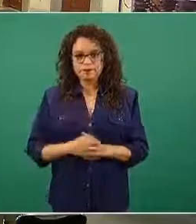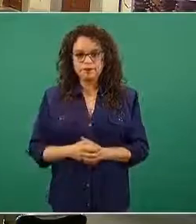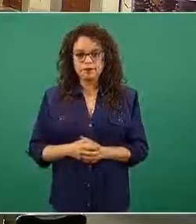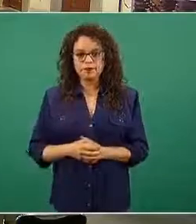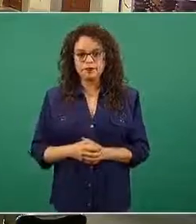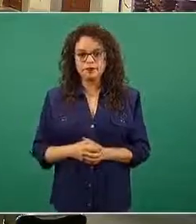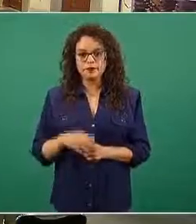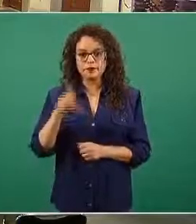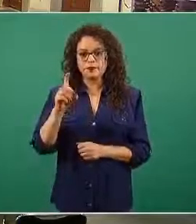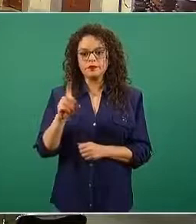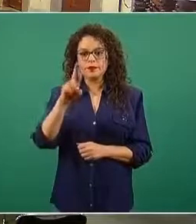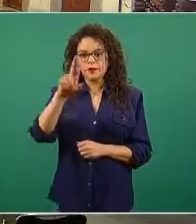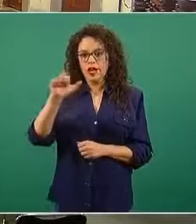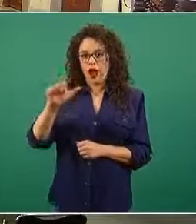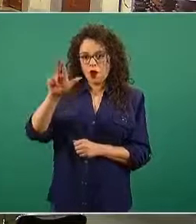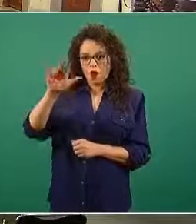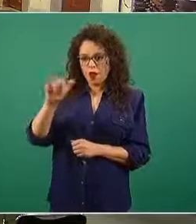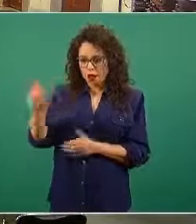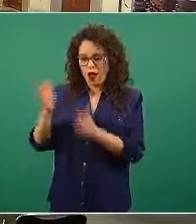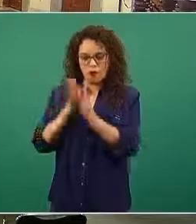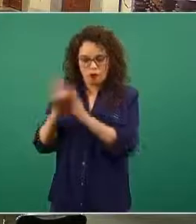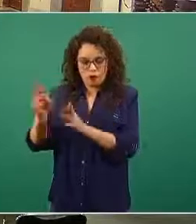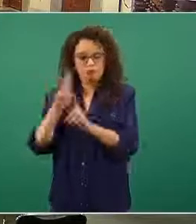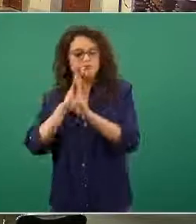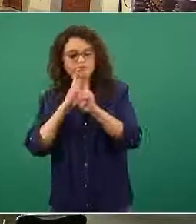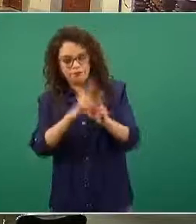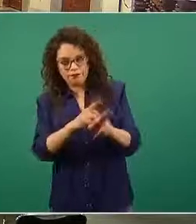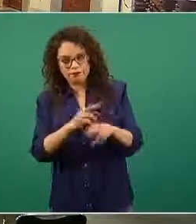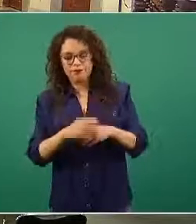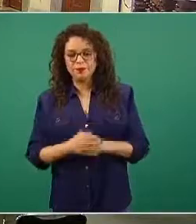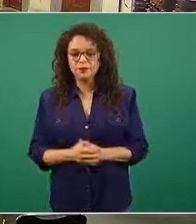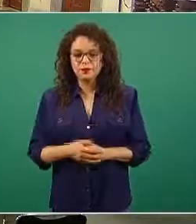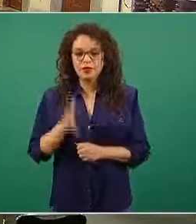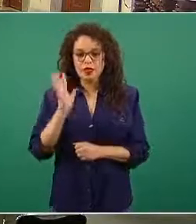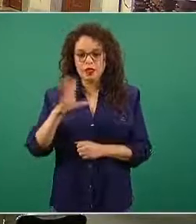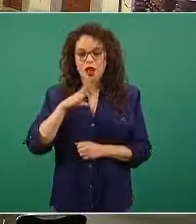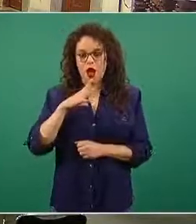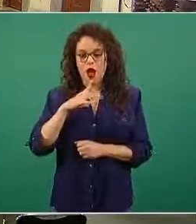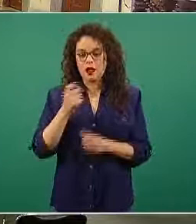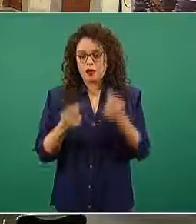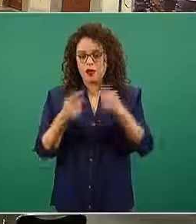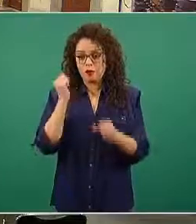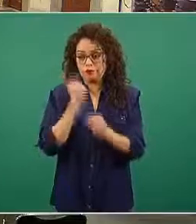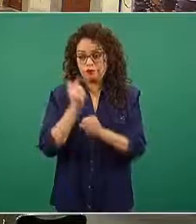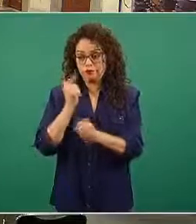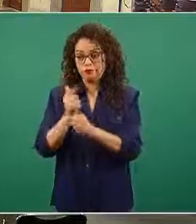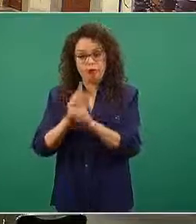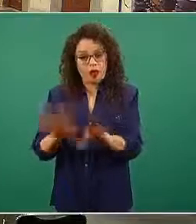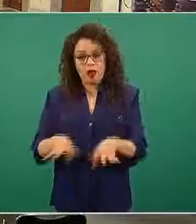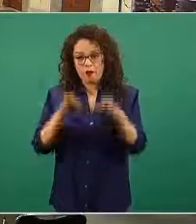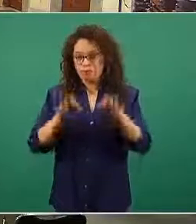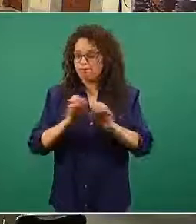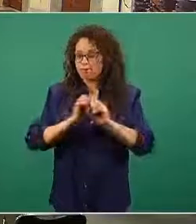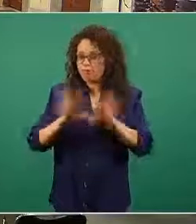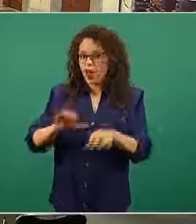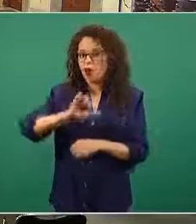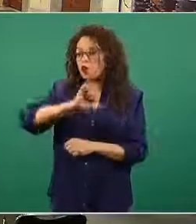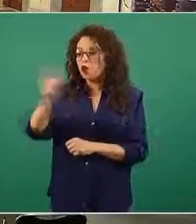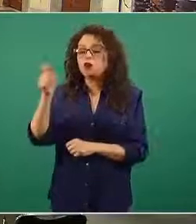al doctor Alomía si lo puede contestar. Tenemos algunos claramente identificados y otros que han estado en proceso